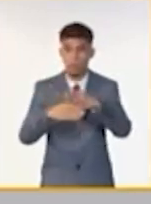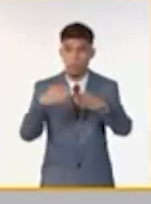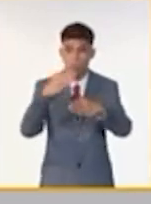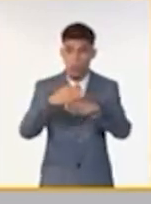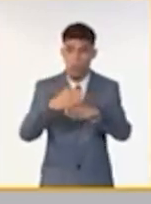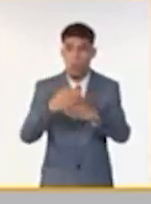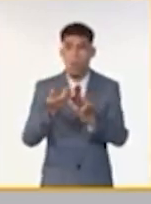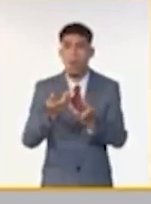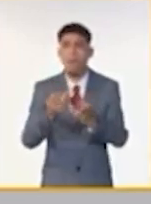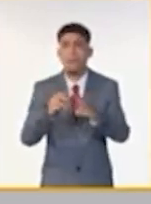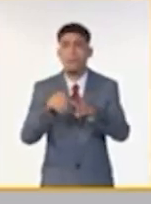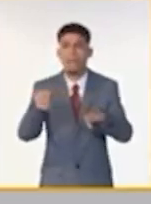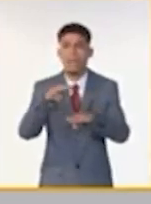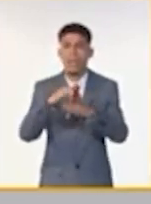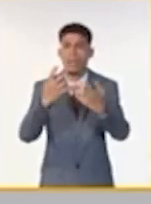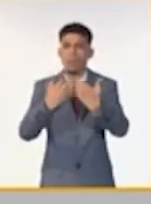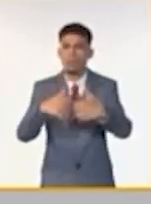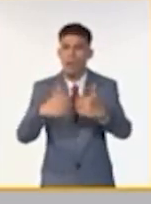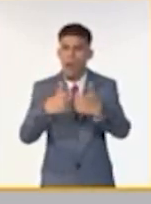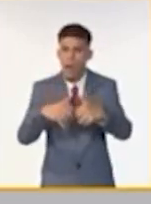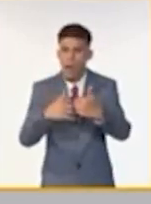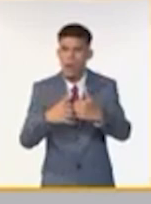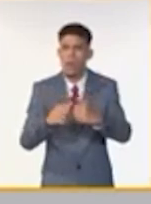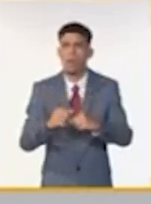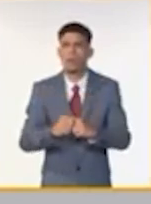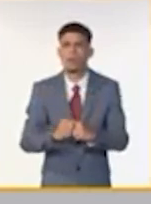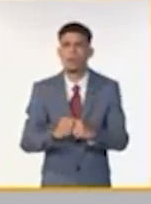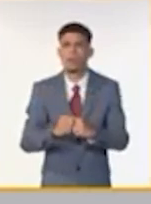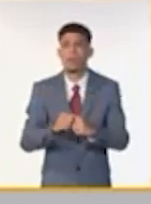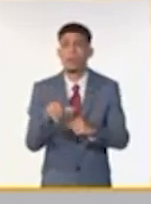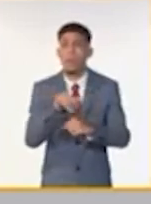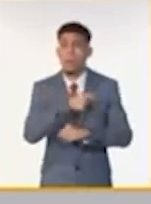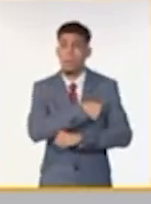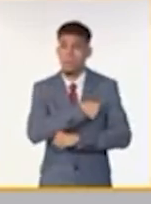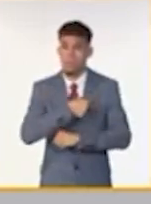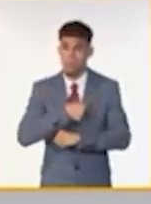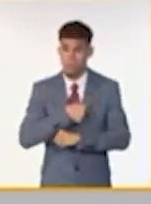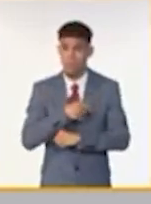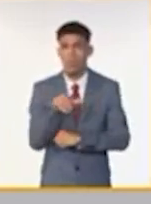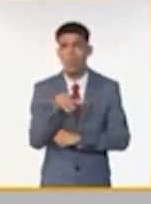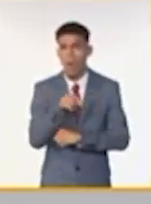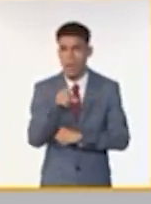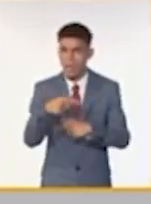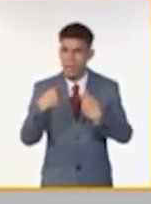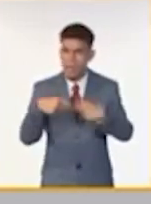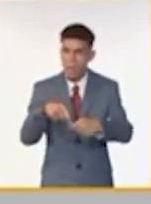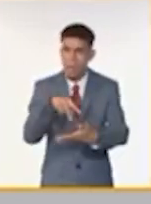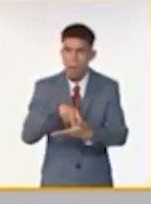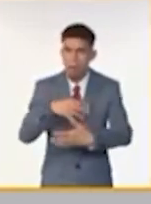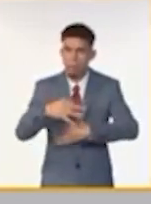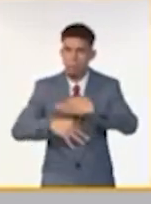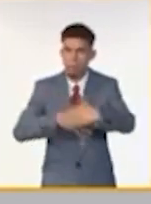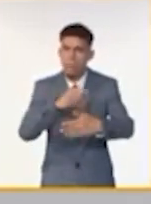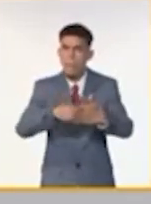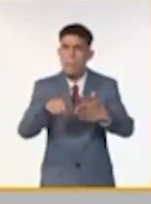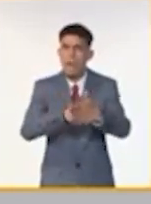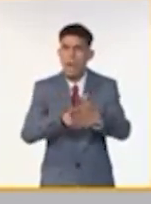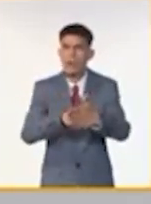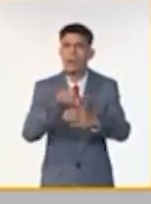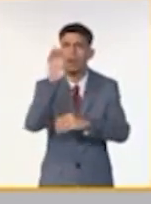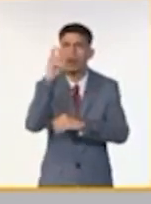industria directivas para el enfrentamiento al delito la corrupción y las ilegalidades el plan de la economía y el